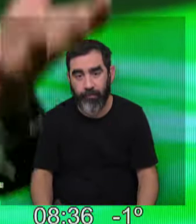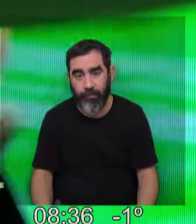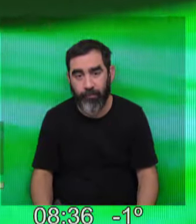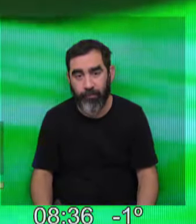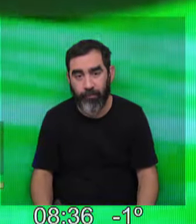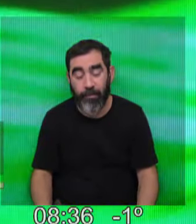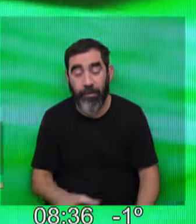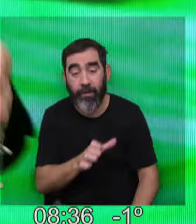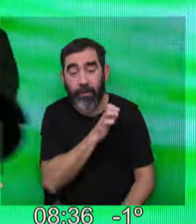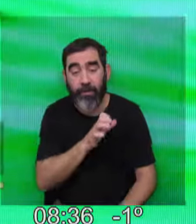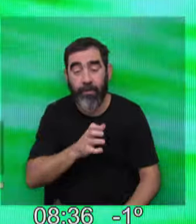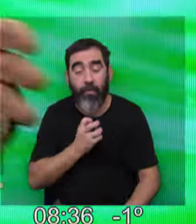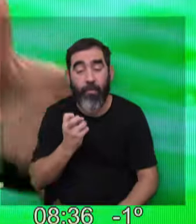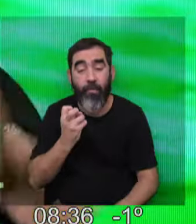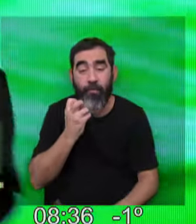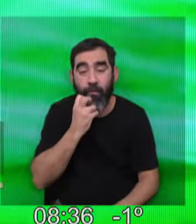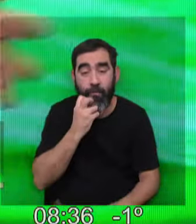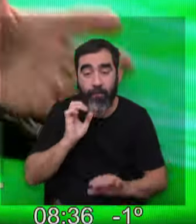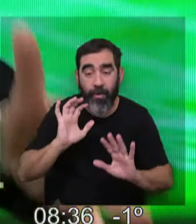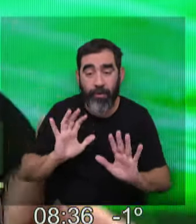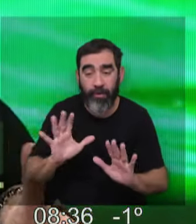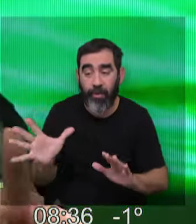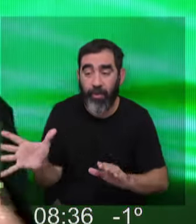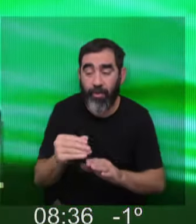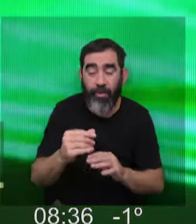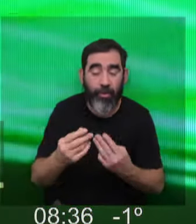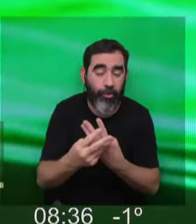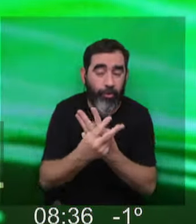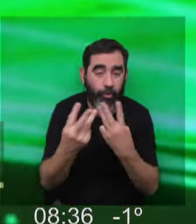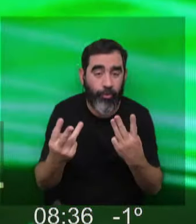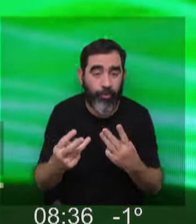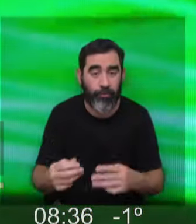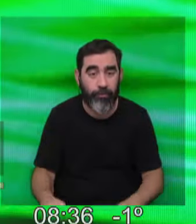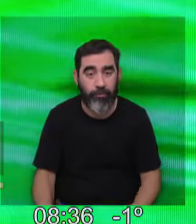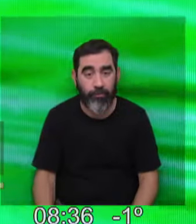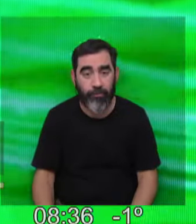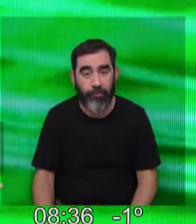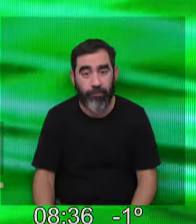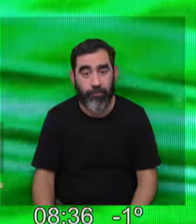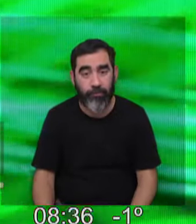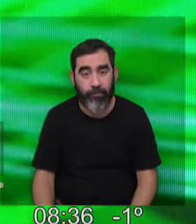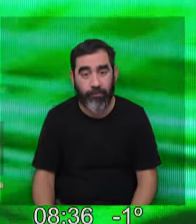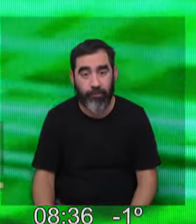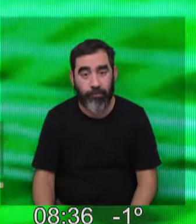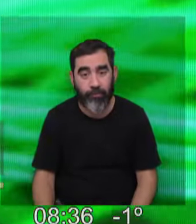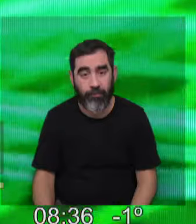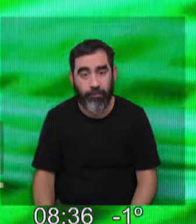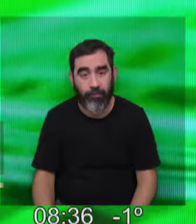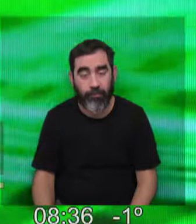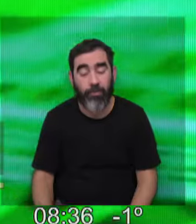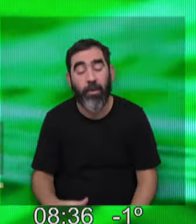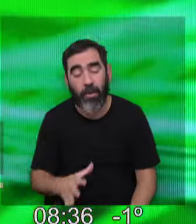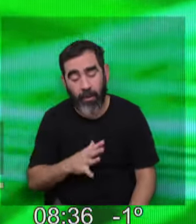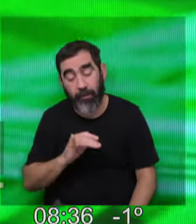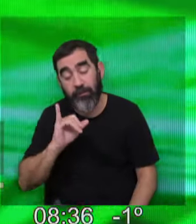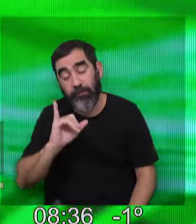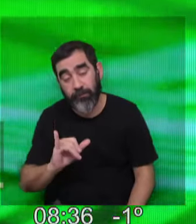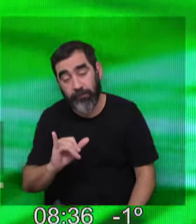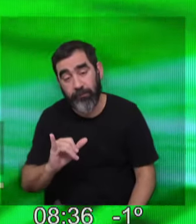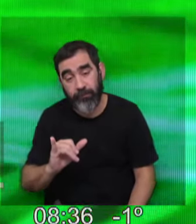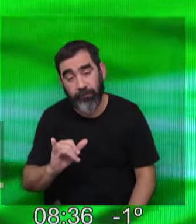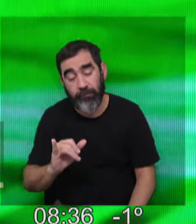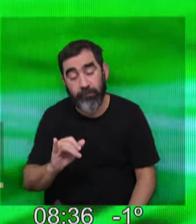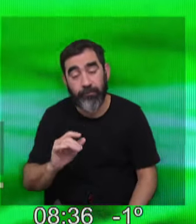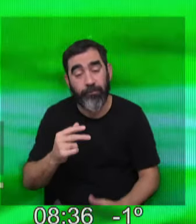porque el Estado ballista ahora es de todos, digamos así. Pero pese a eso, hay, yo diría, esa